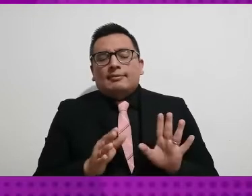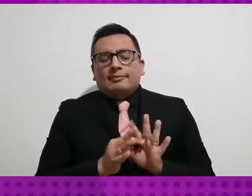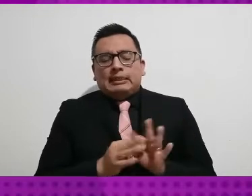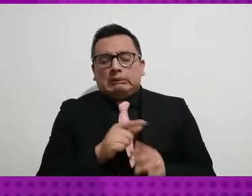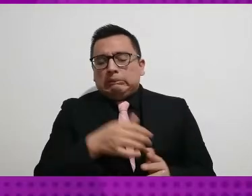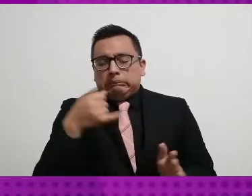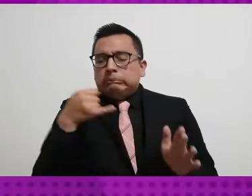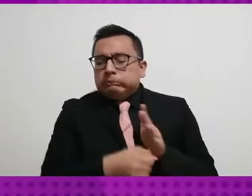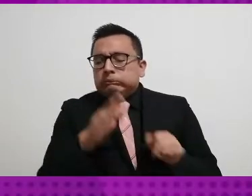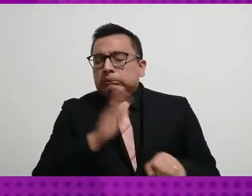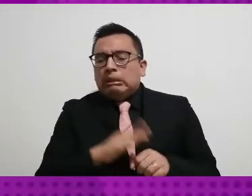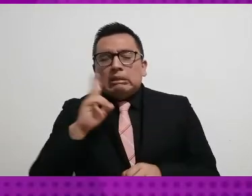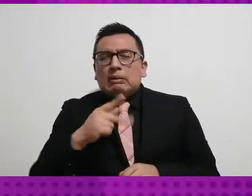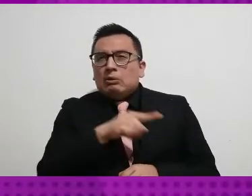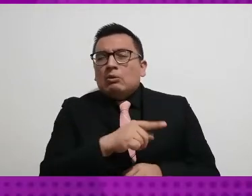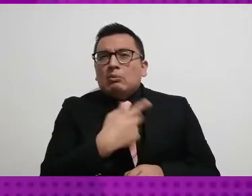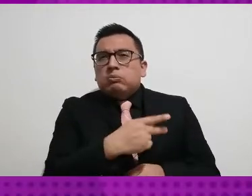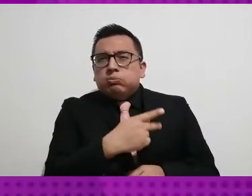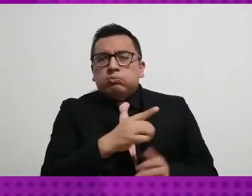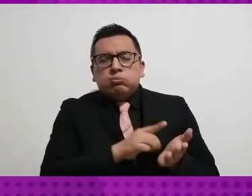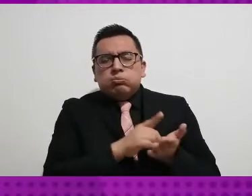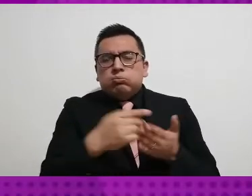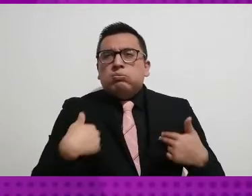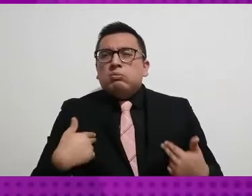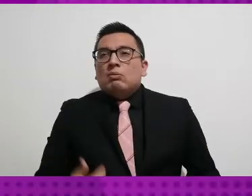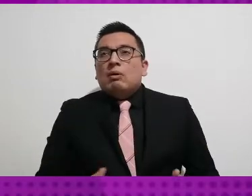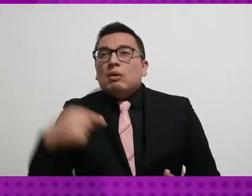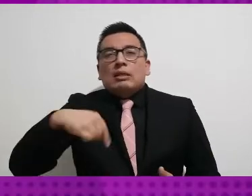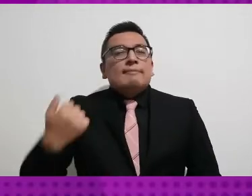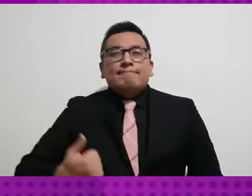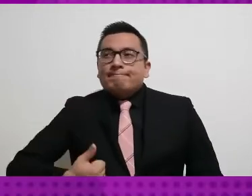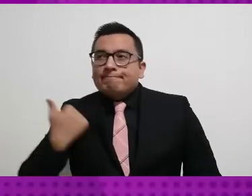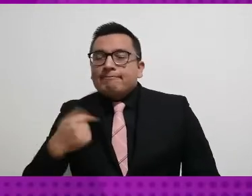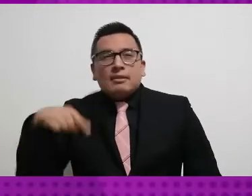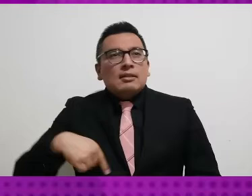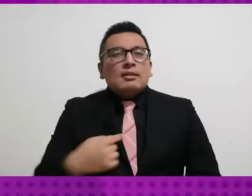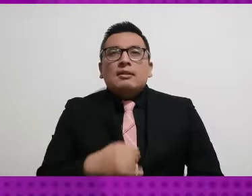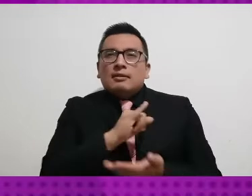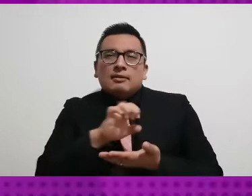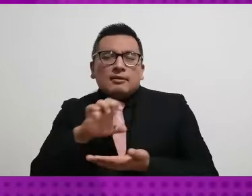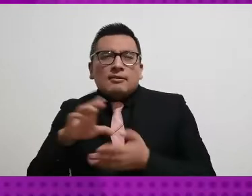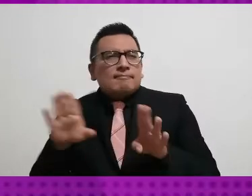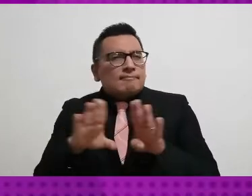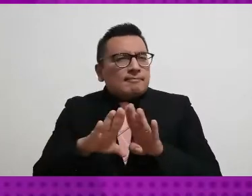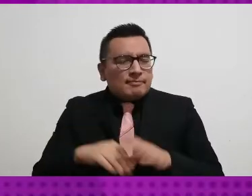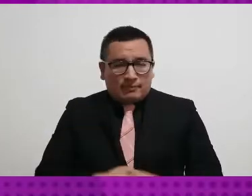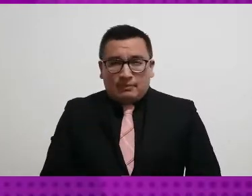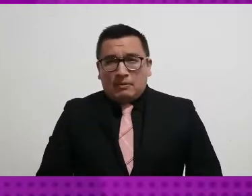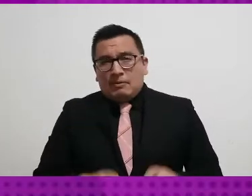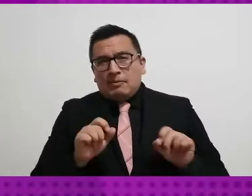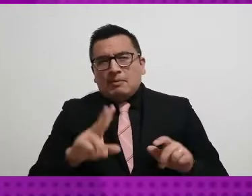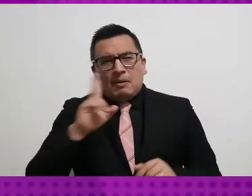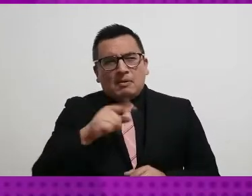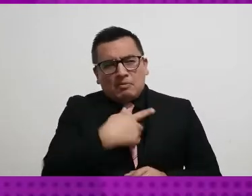lo puede o lo pretende aplicar desde su trinchera como consejero electoral el maestro Oscar Daniel y también